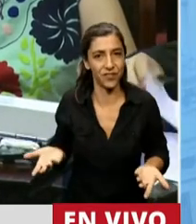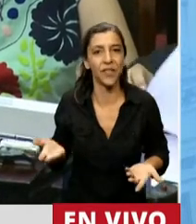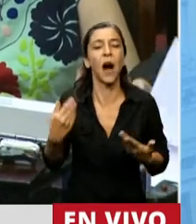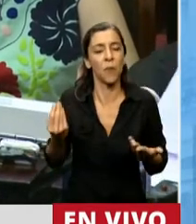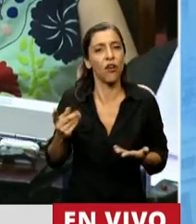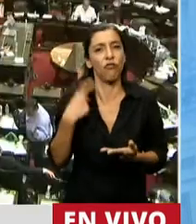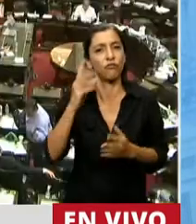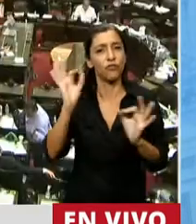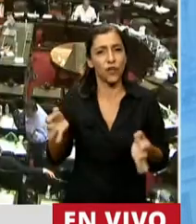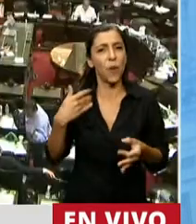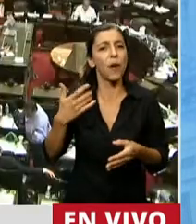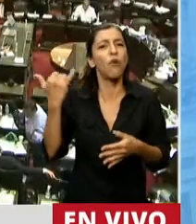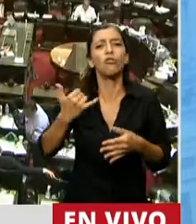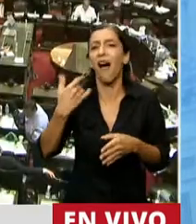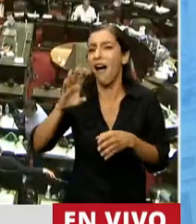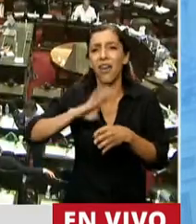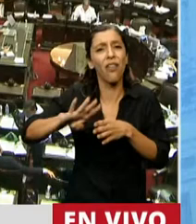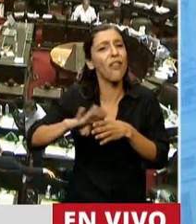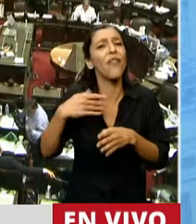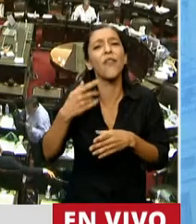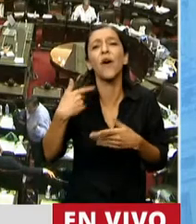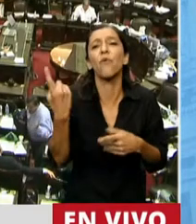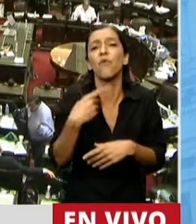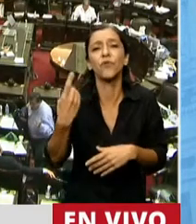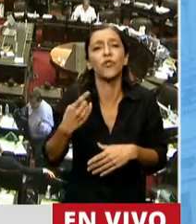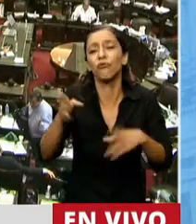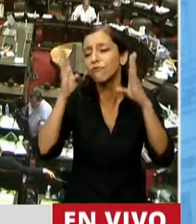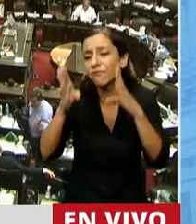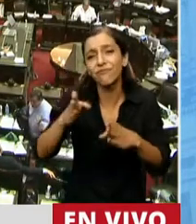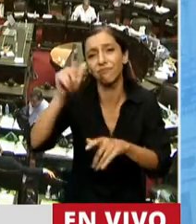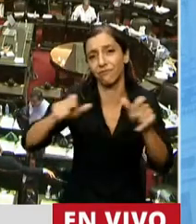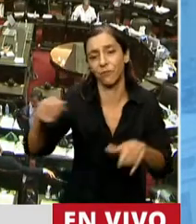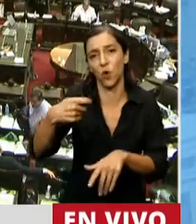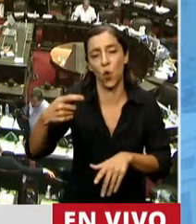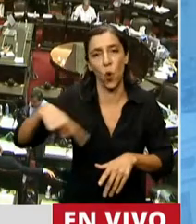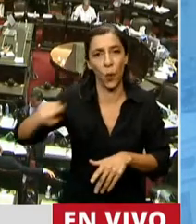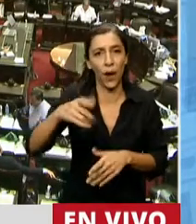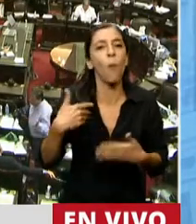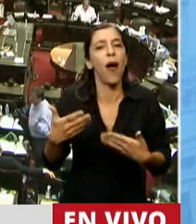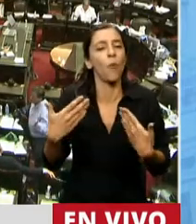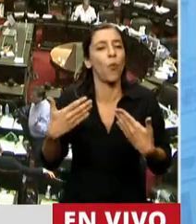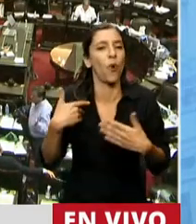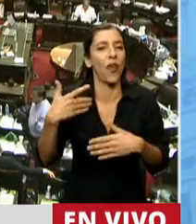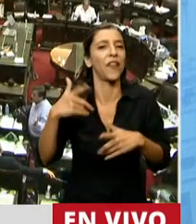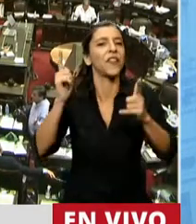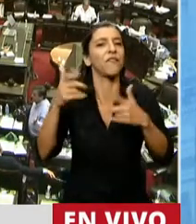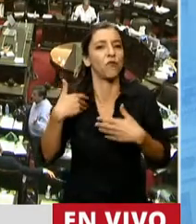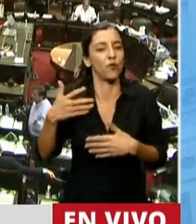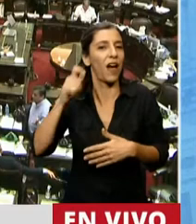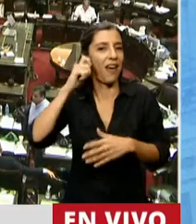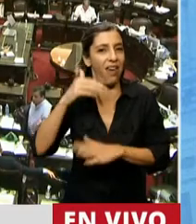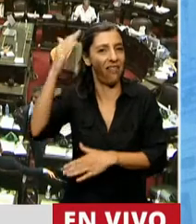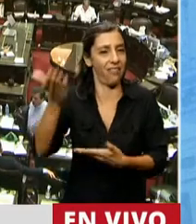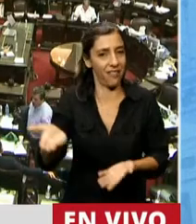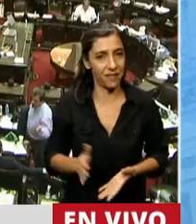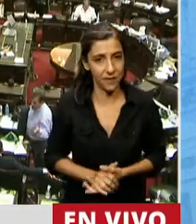nuestro país para millones de jubilados y pensionados puedan disfrutar con plenitud de la vida. Hoy se va un año muy difícil, pero el pueblo,